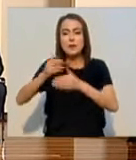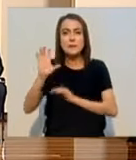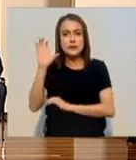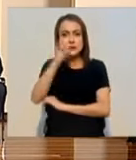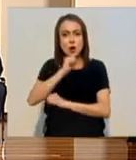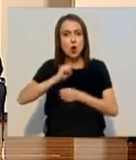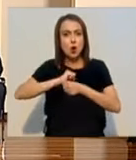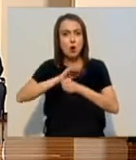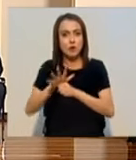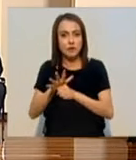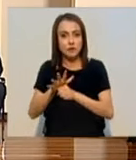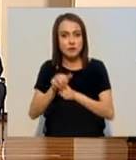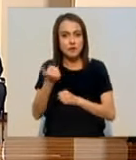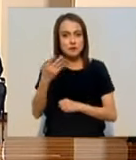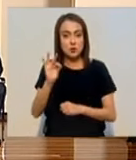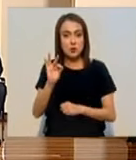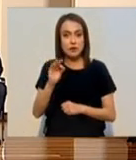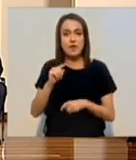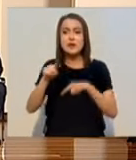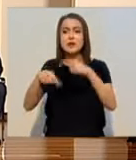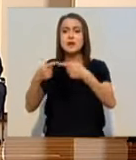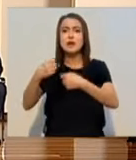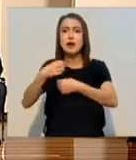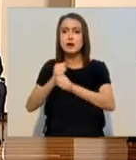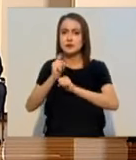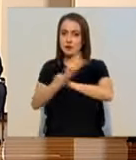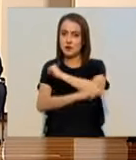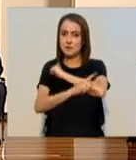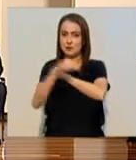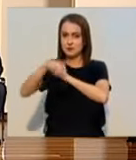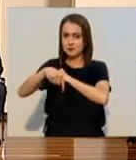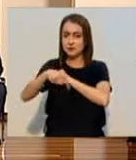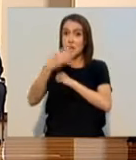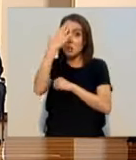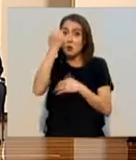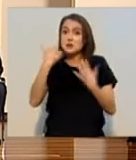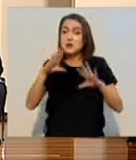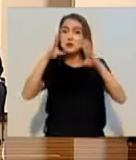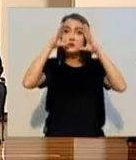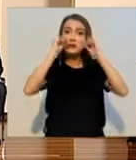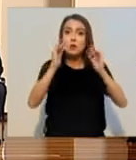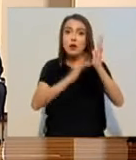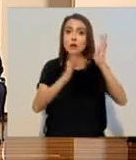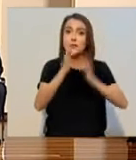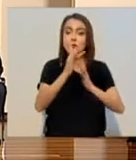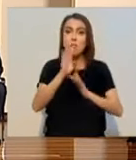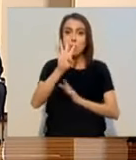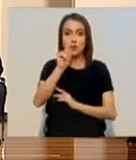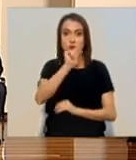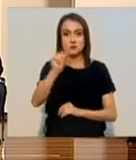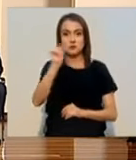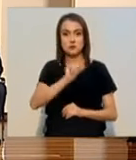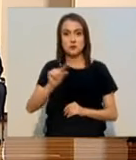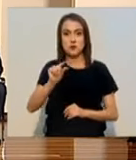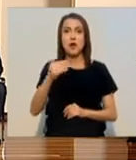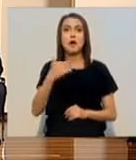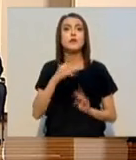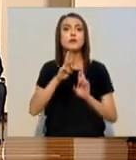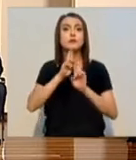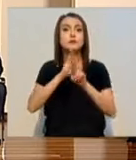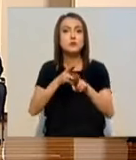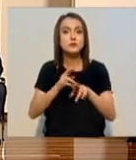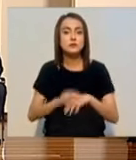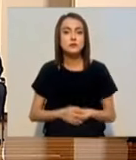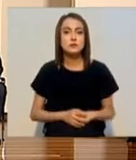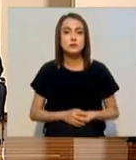detectar COVID-19 que se iban a producir en el país? Ya que se anunció en abril que en 4 semanas habrían